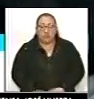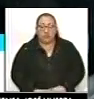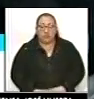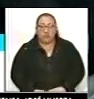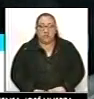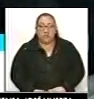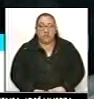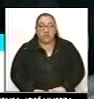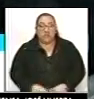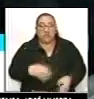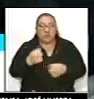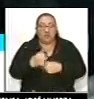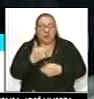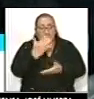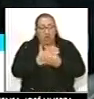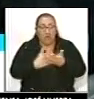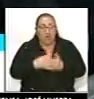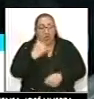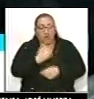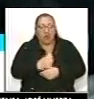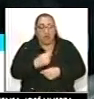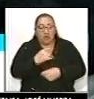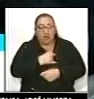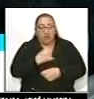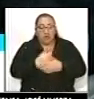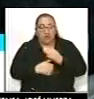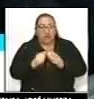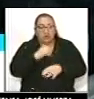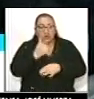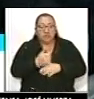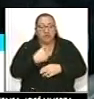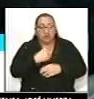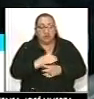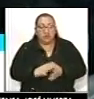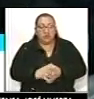se les señala esta obligación, y las universidades, dentro de la autonomía que tienen,